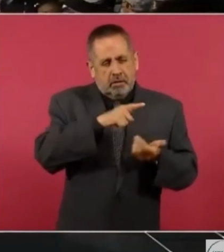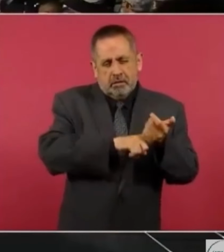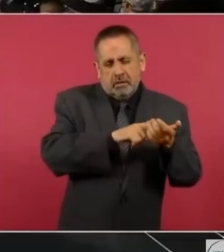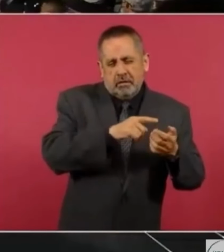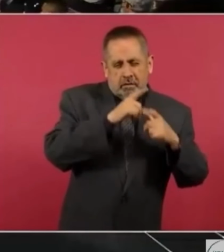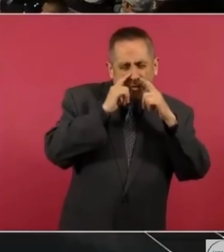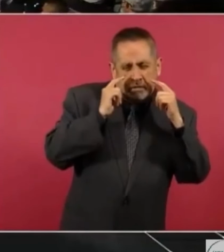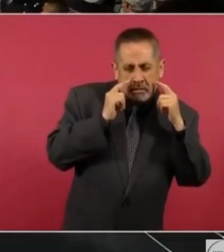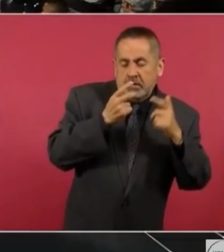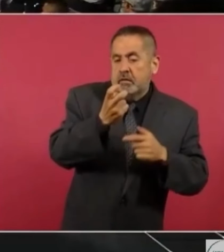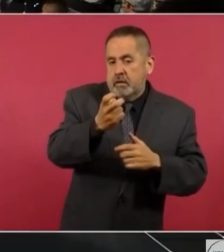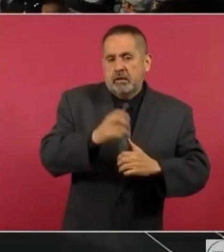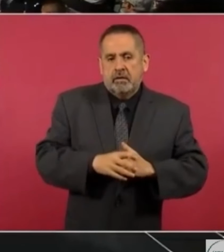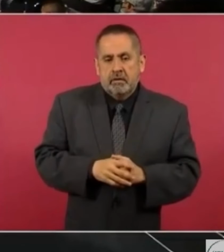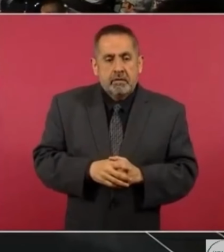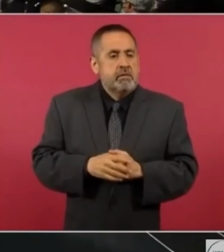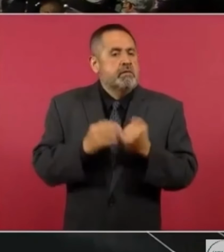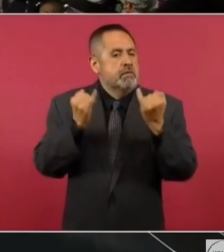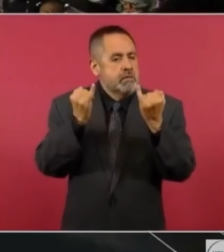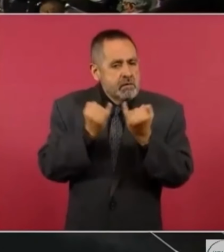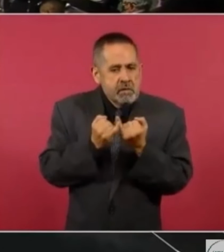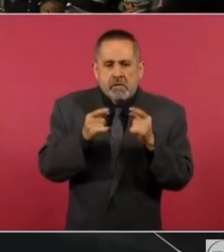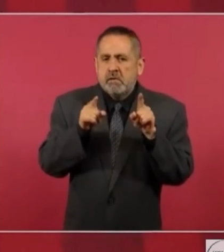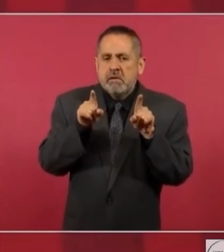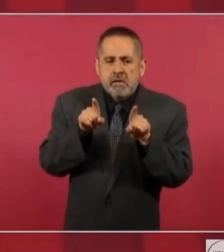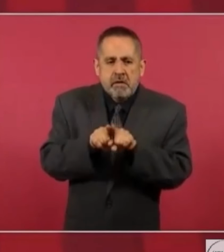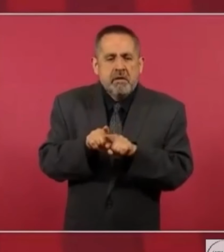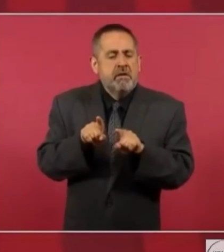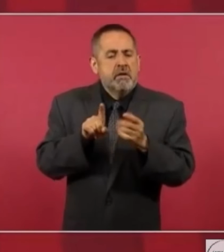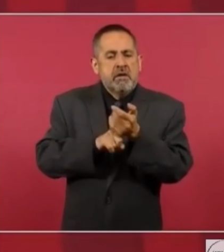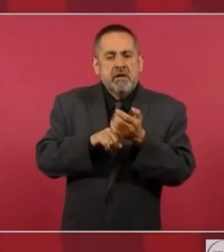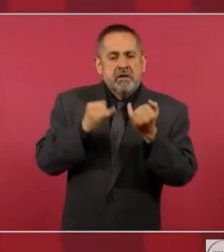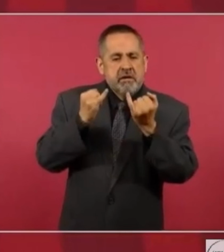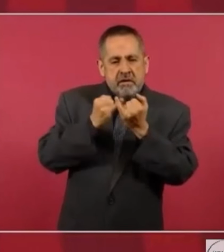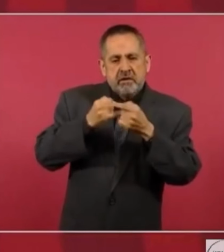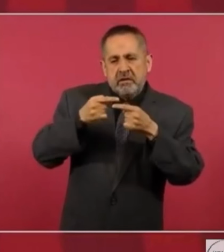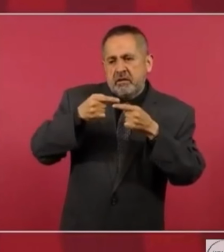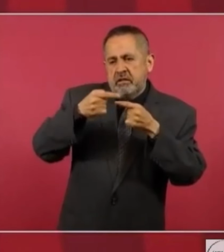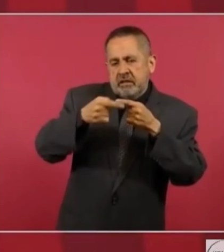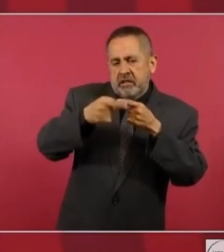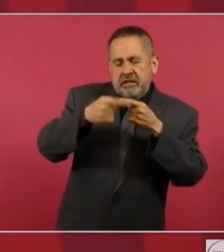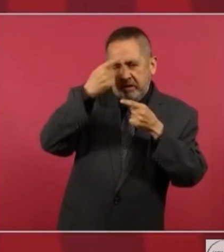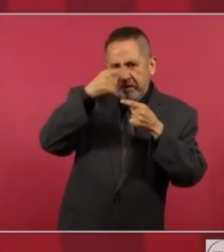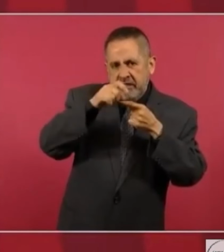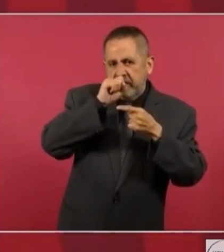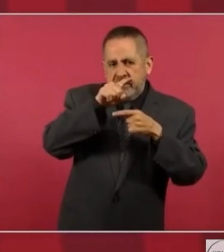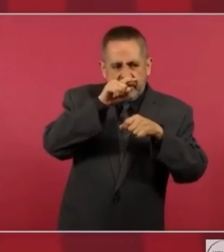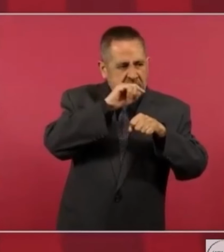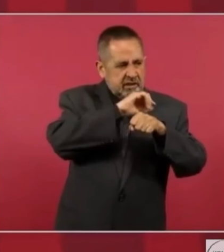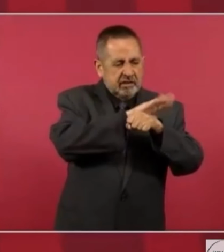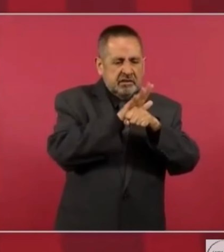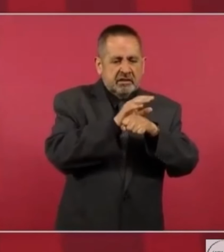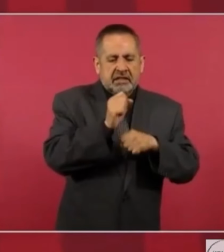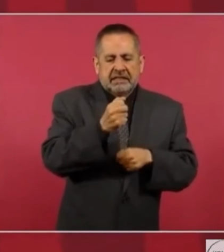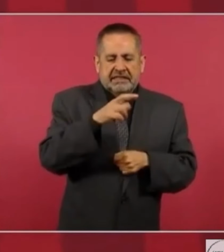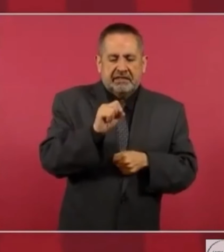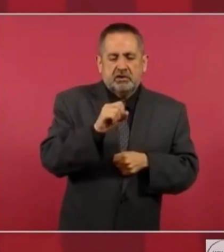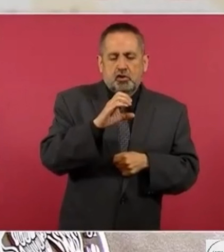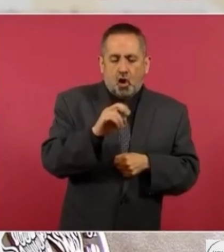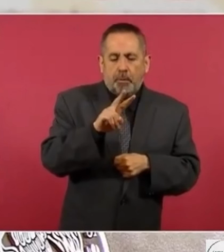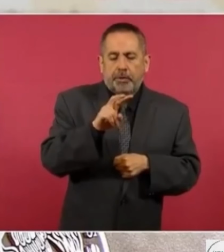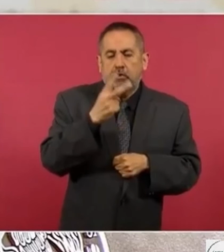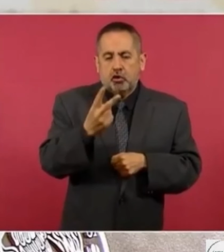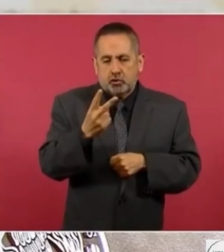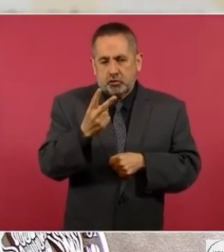variantes. Este modelo se ha pensado que podría ser el que corresponda también para el virus SARS-CoV-2, causante